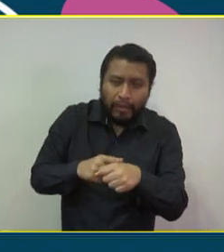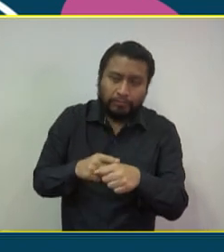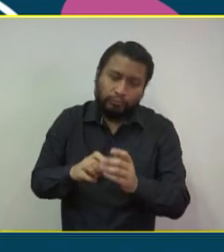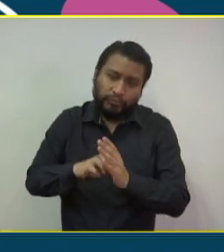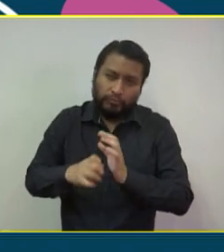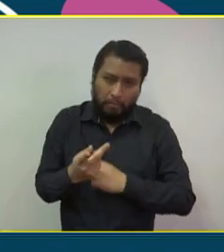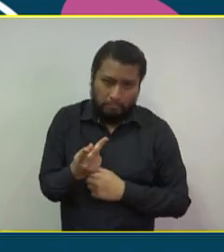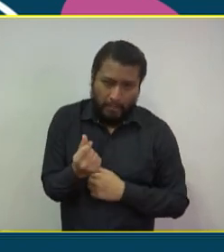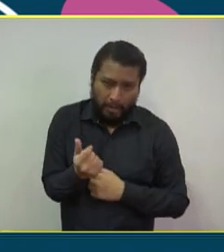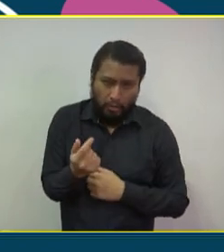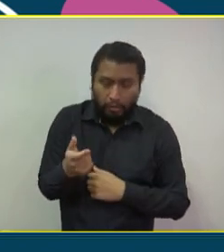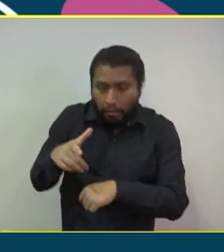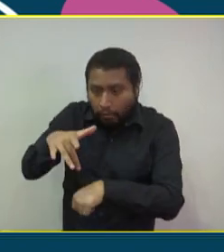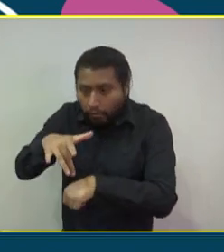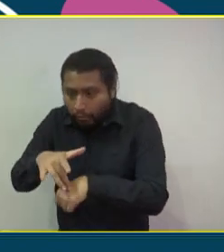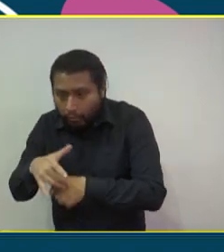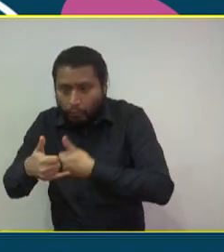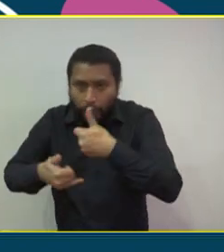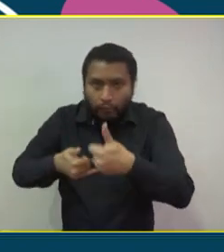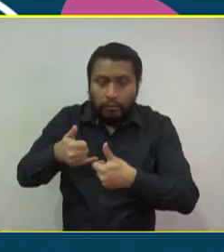perro.